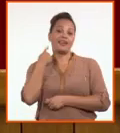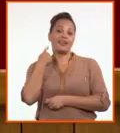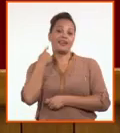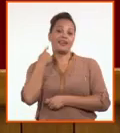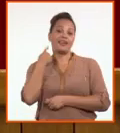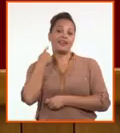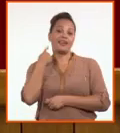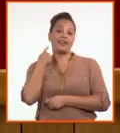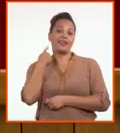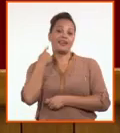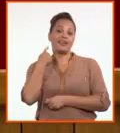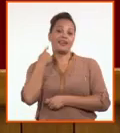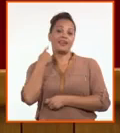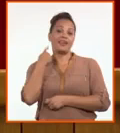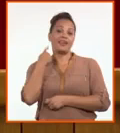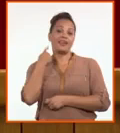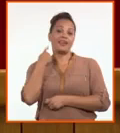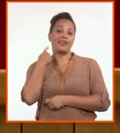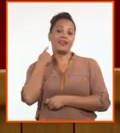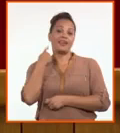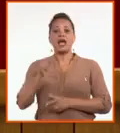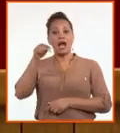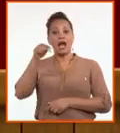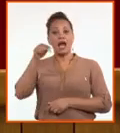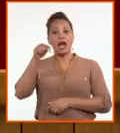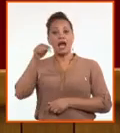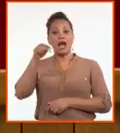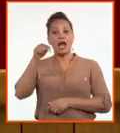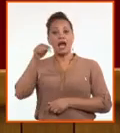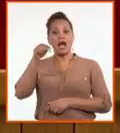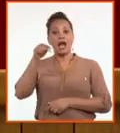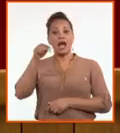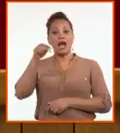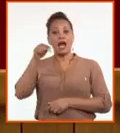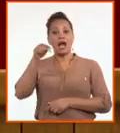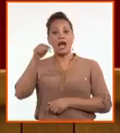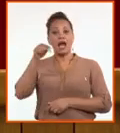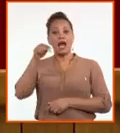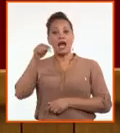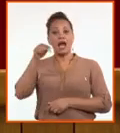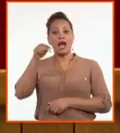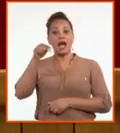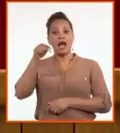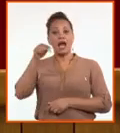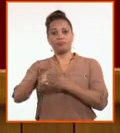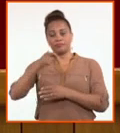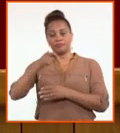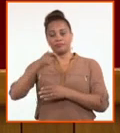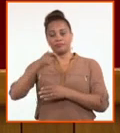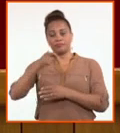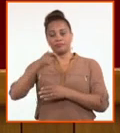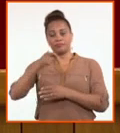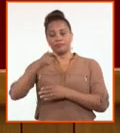la era de la comunicación. La actual generación de dirigentes dirigentes estudiantiles, entonces